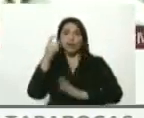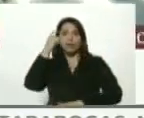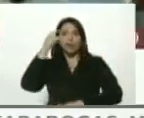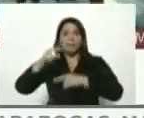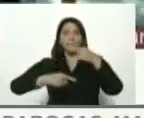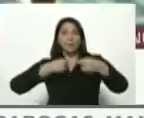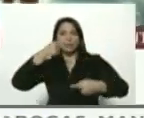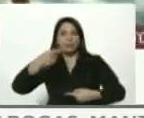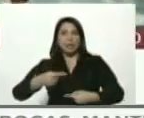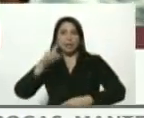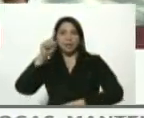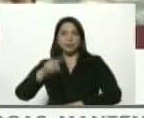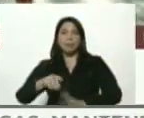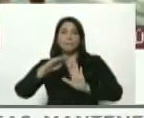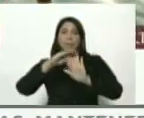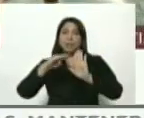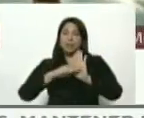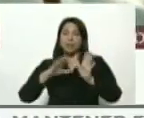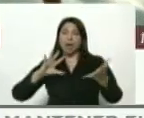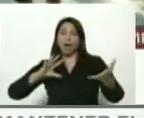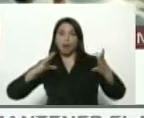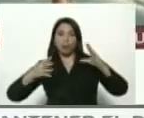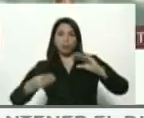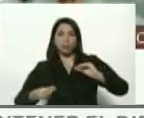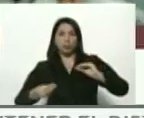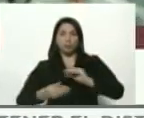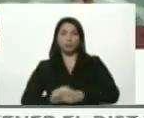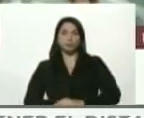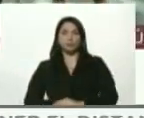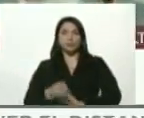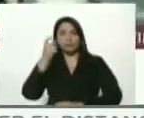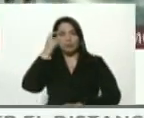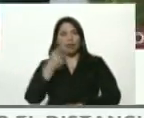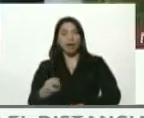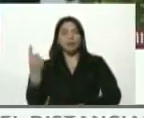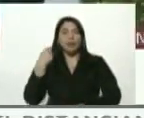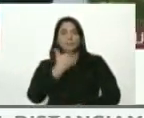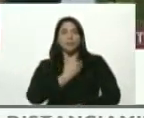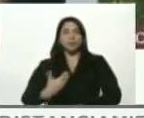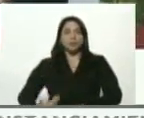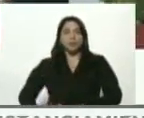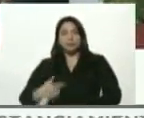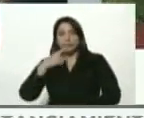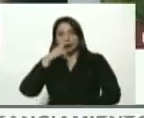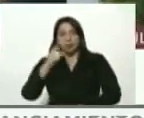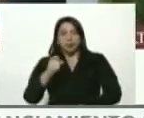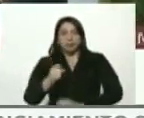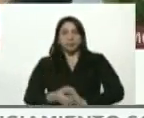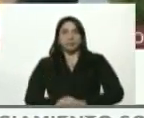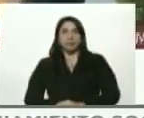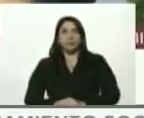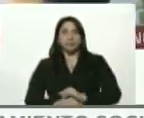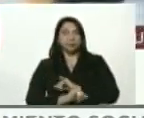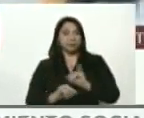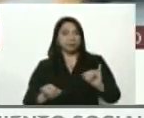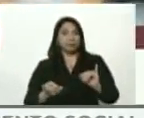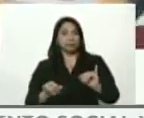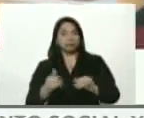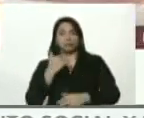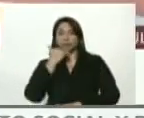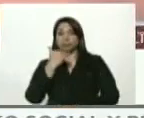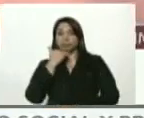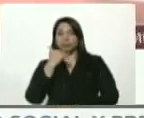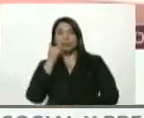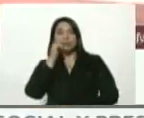mañana. Es una medida que adoptó el día de ayer el presidente Nicolás Maduro, contando que venía ya el fin de